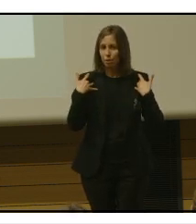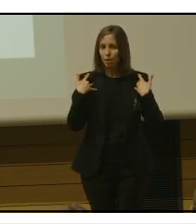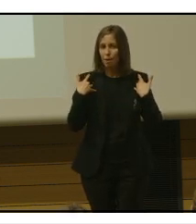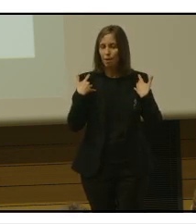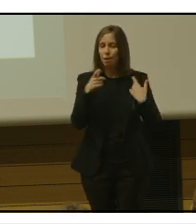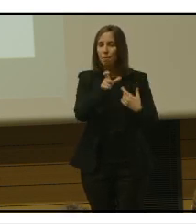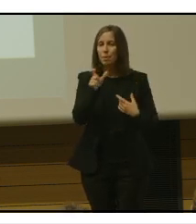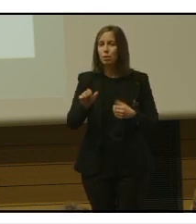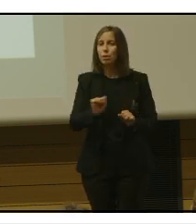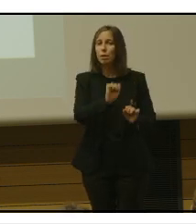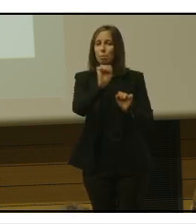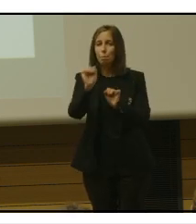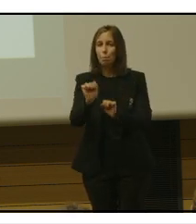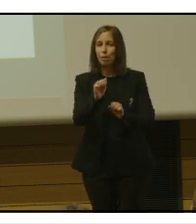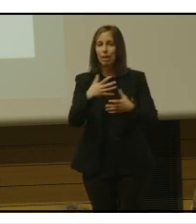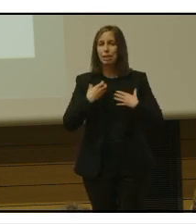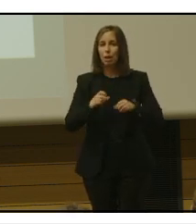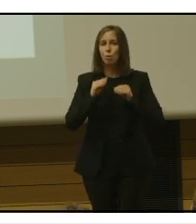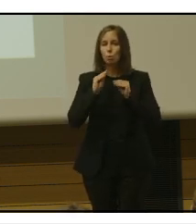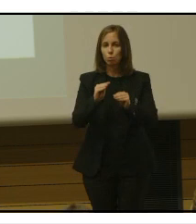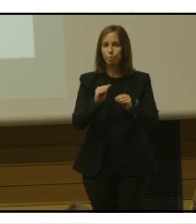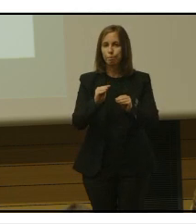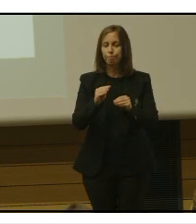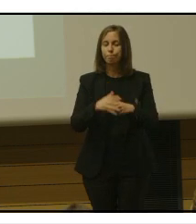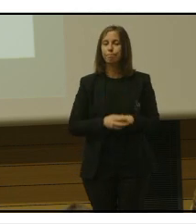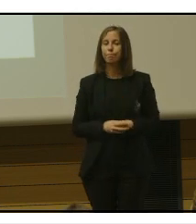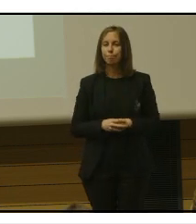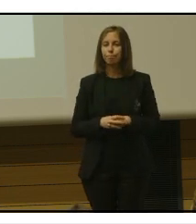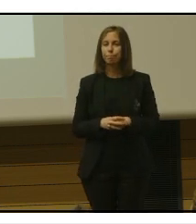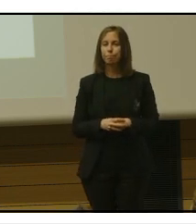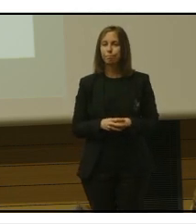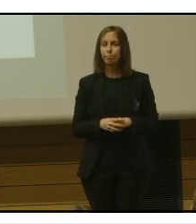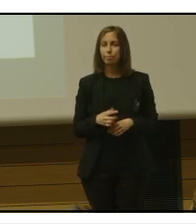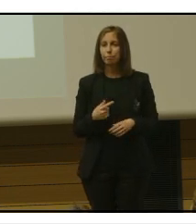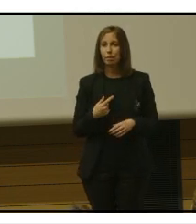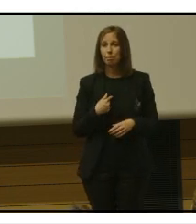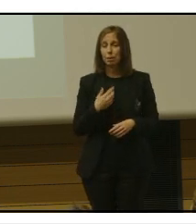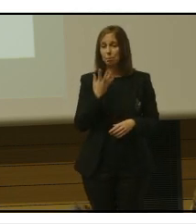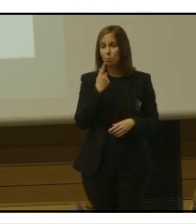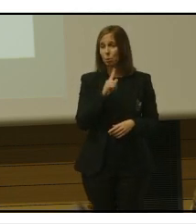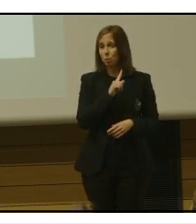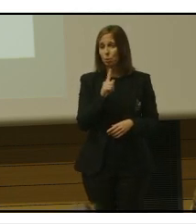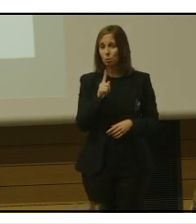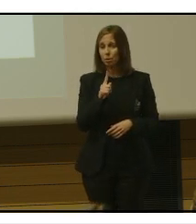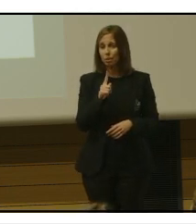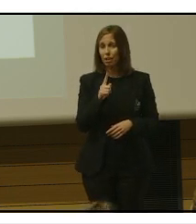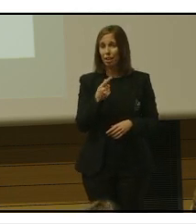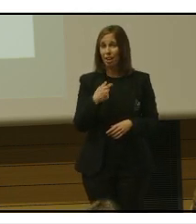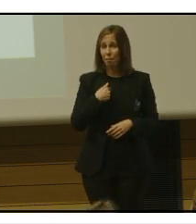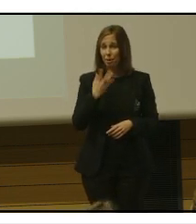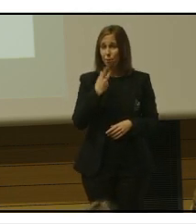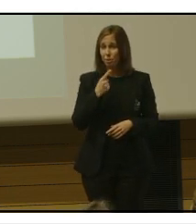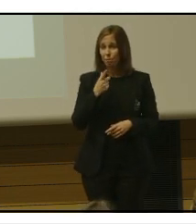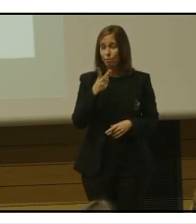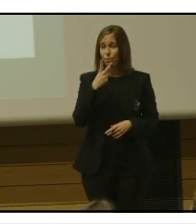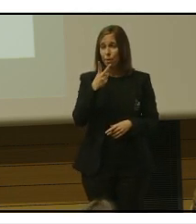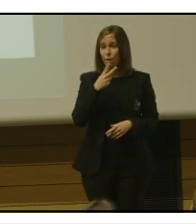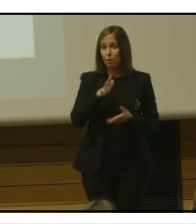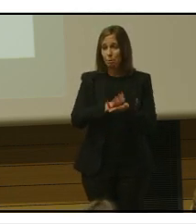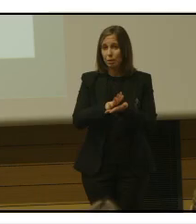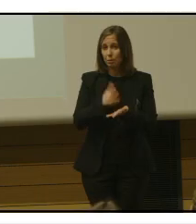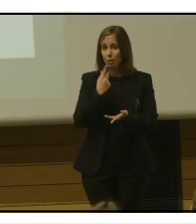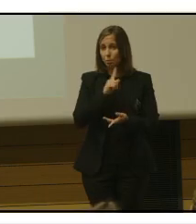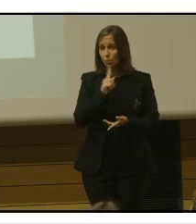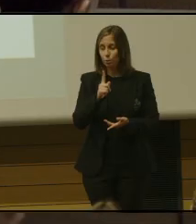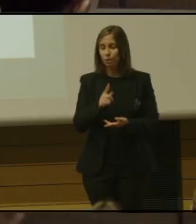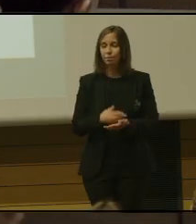representas. Y yo tampoco, bueno, pues yo realmente, a mí no me gusta ser fumadora pasiva ni fumadora involuntaria. Y